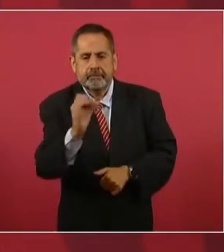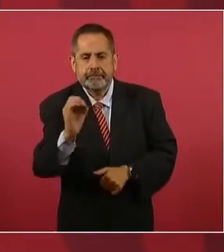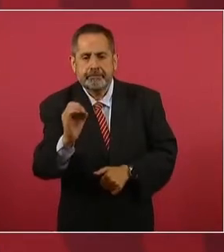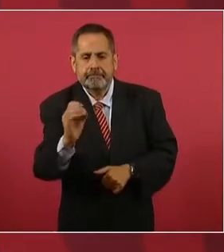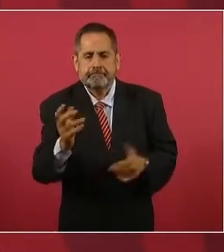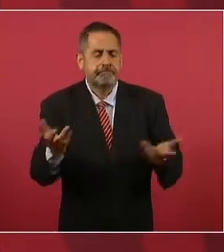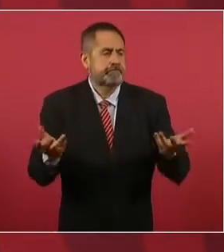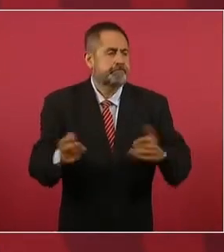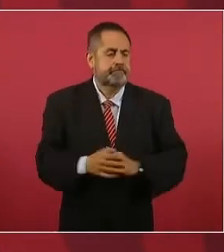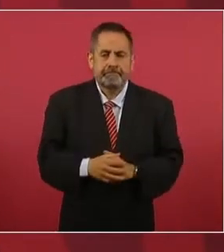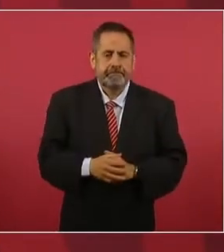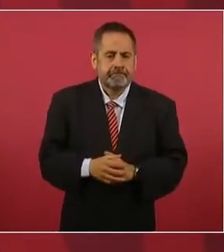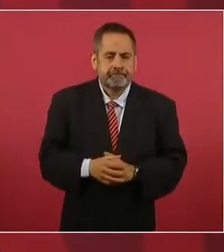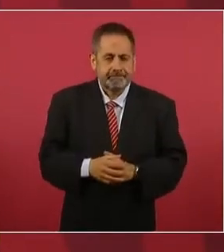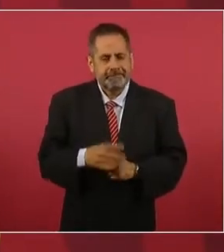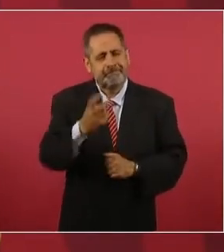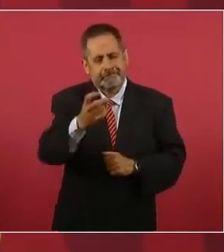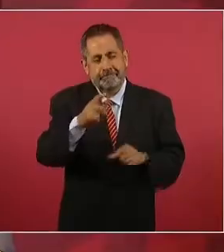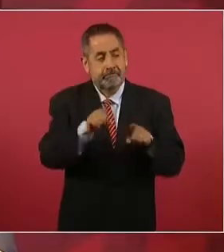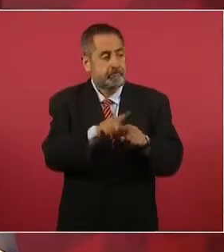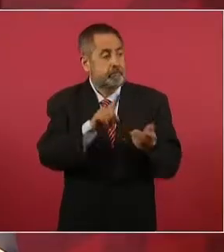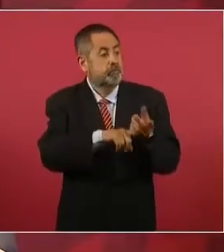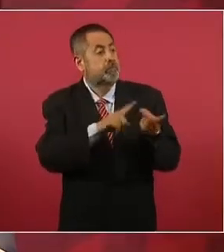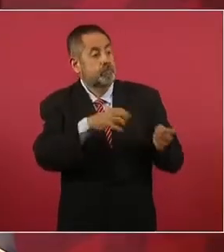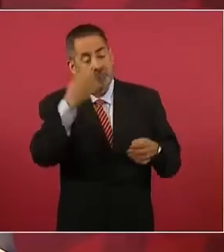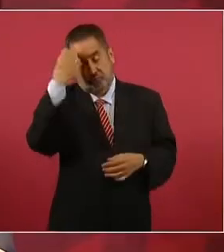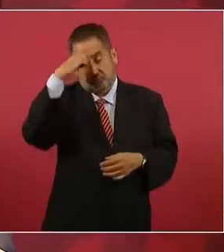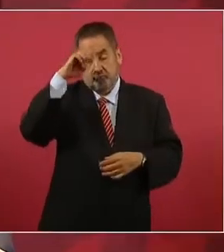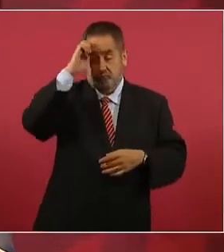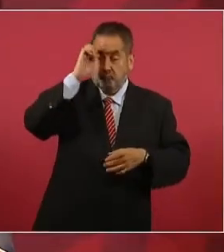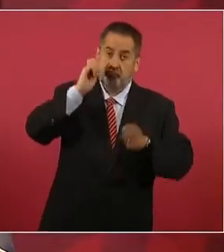Pero todo esto tiene que ver con esos expertos.